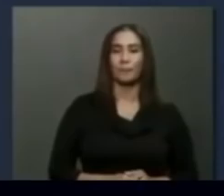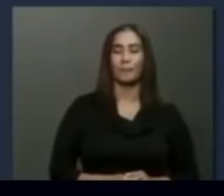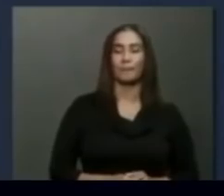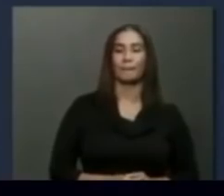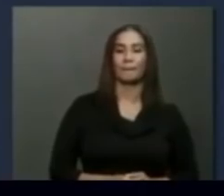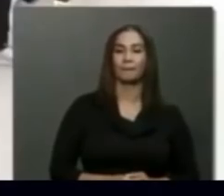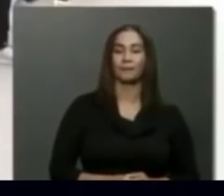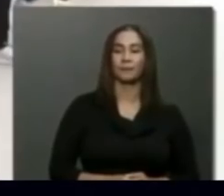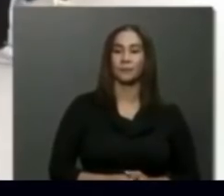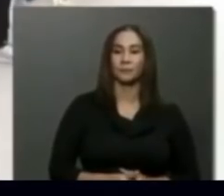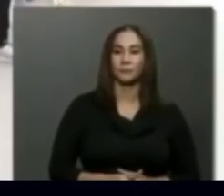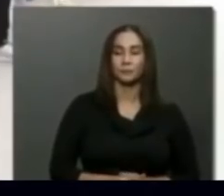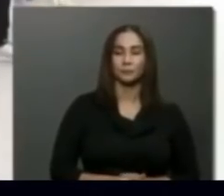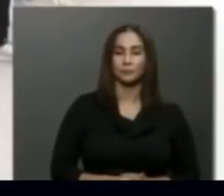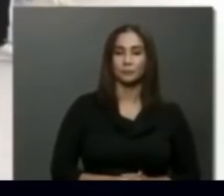quiero decir